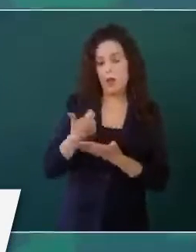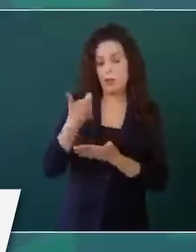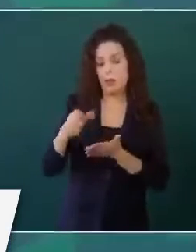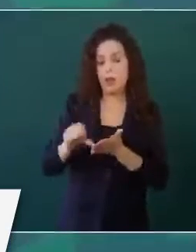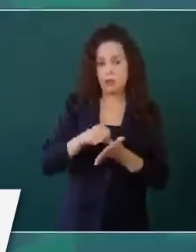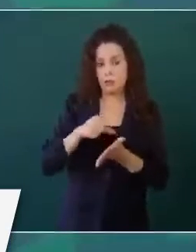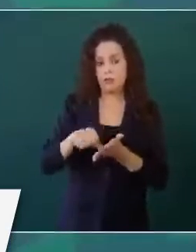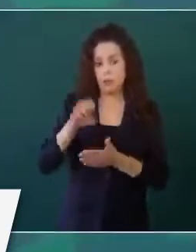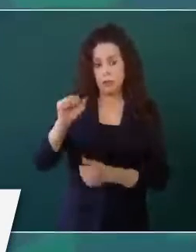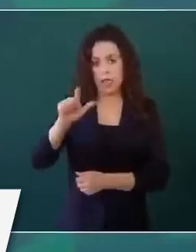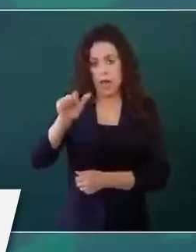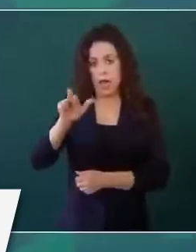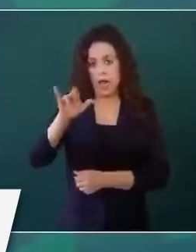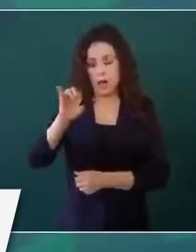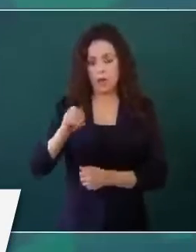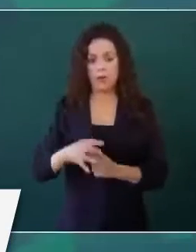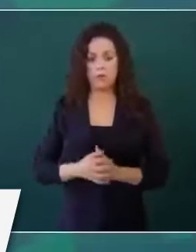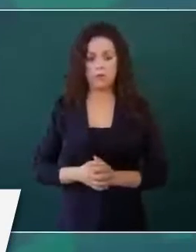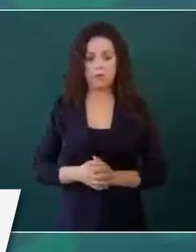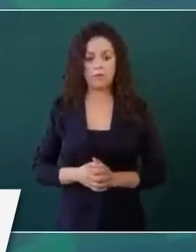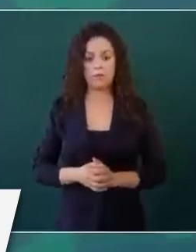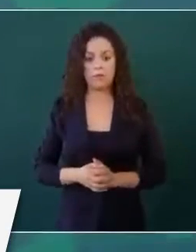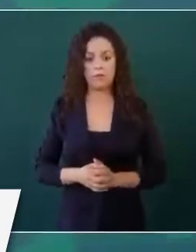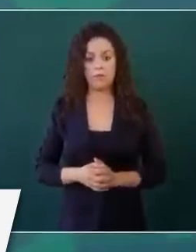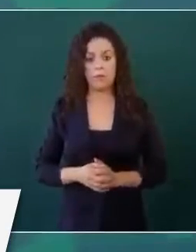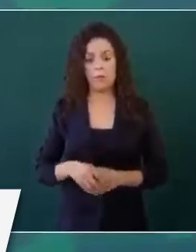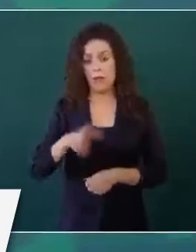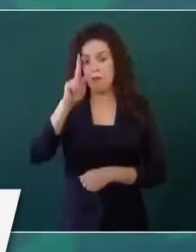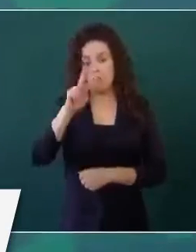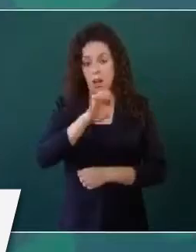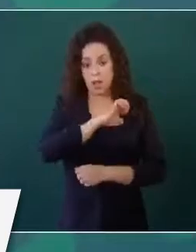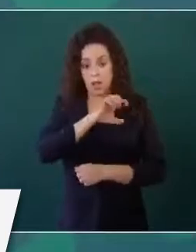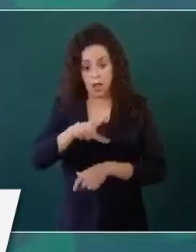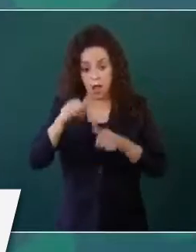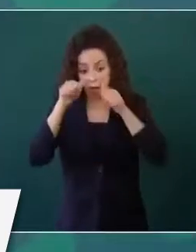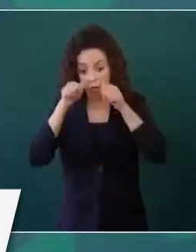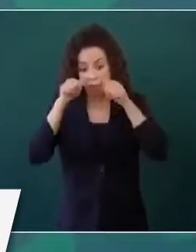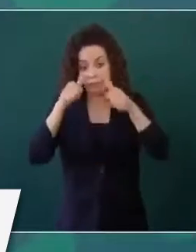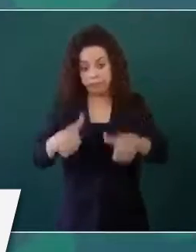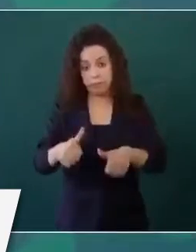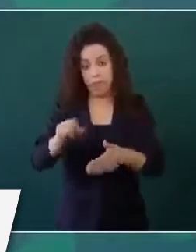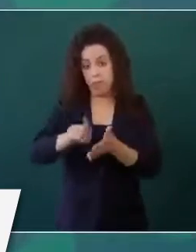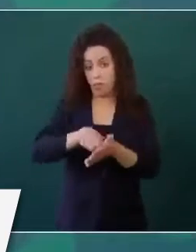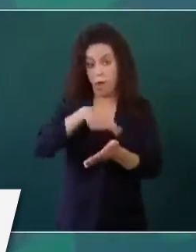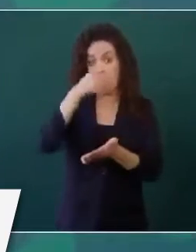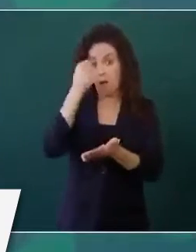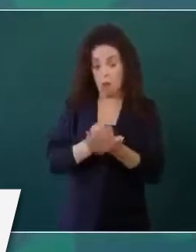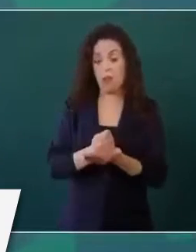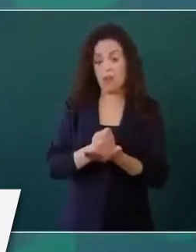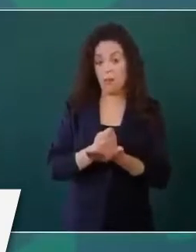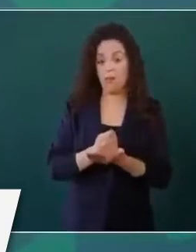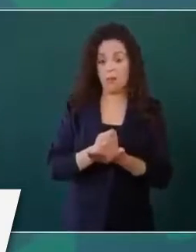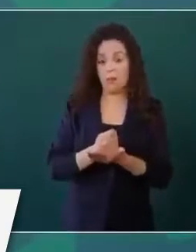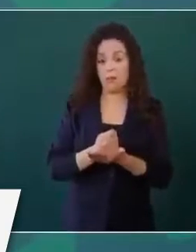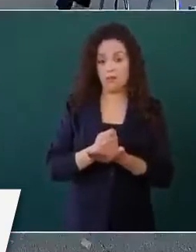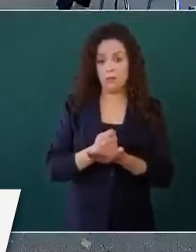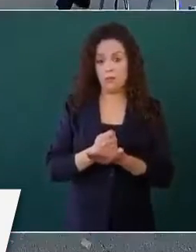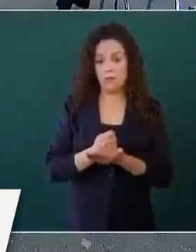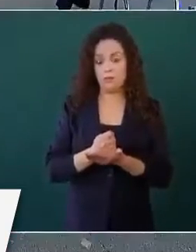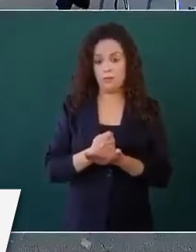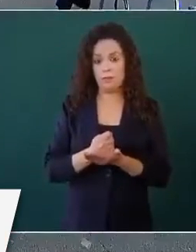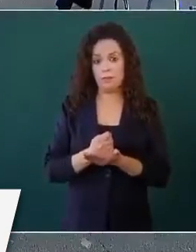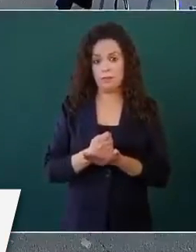Hemos estado dando trato especial a Tamaulipas, a la zona fronteriza. Lo mismo